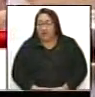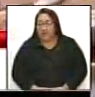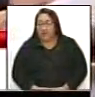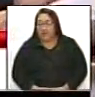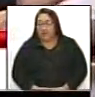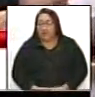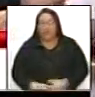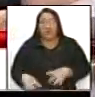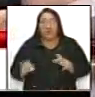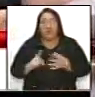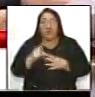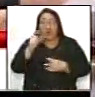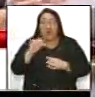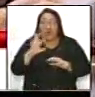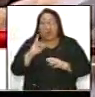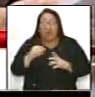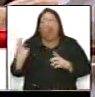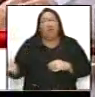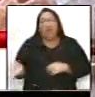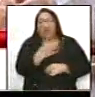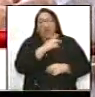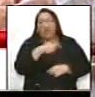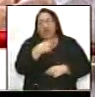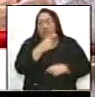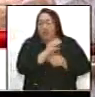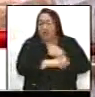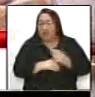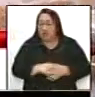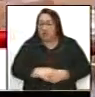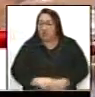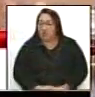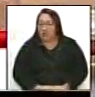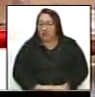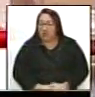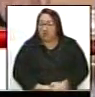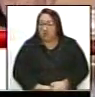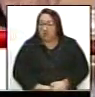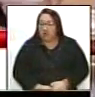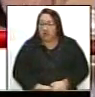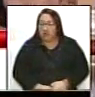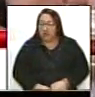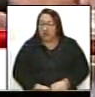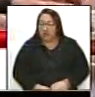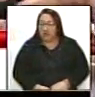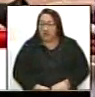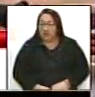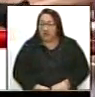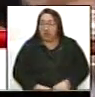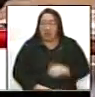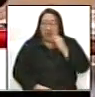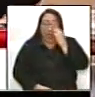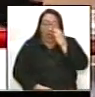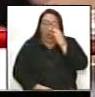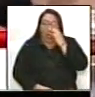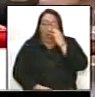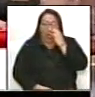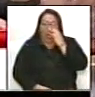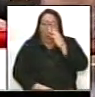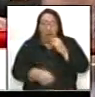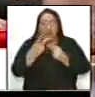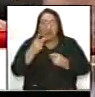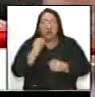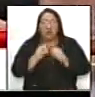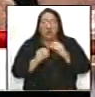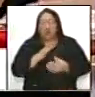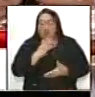inmediatamente es deportarlos. Por lo tanto, presidente, creo que hay una situación de ver cómo resolvemos este tema de acá. Y